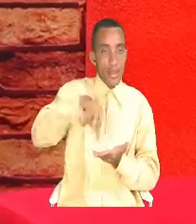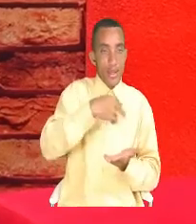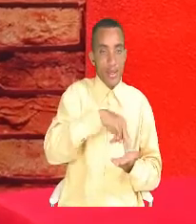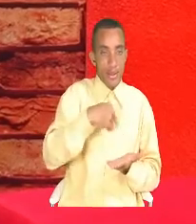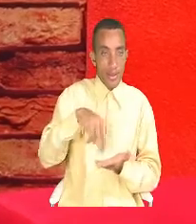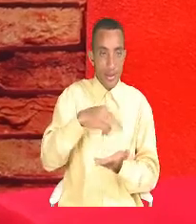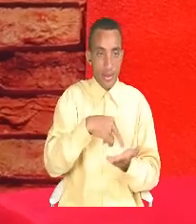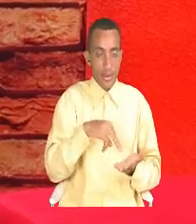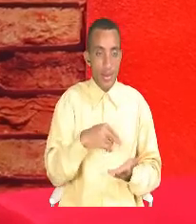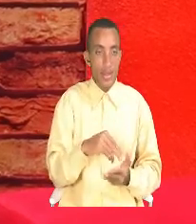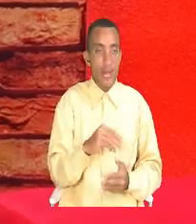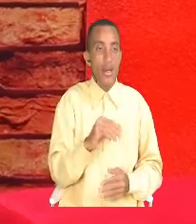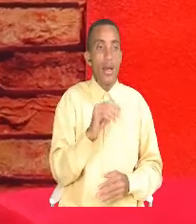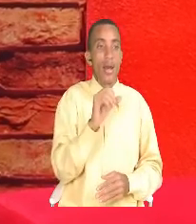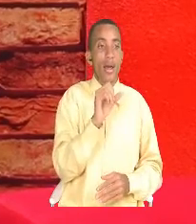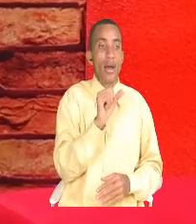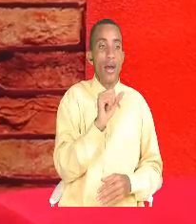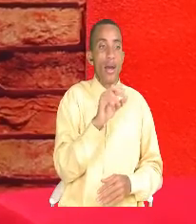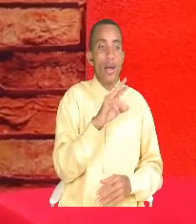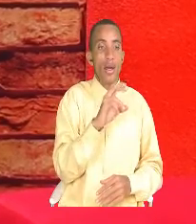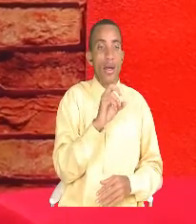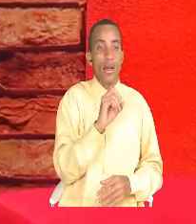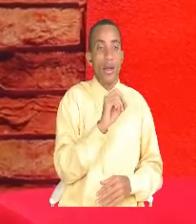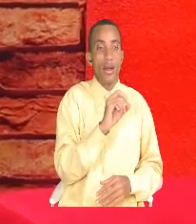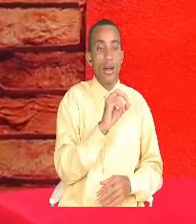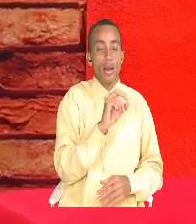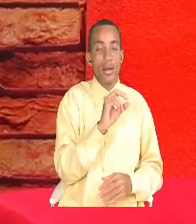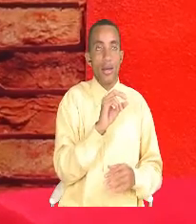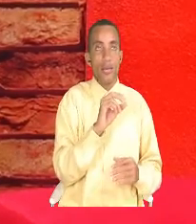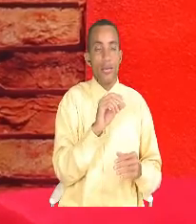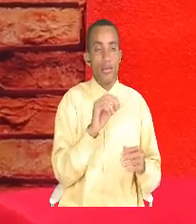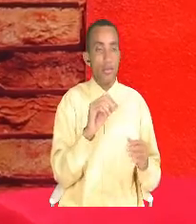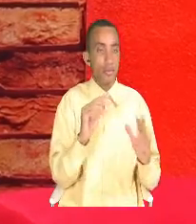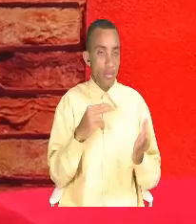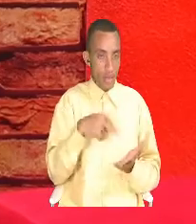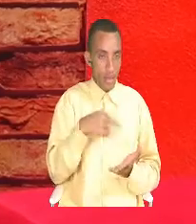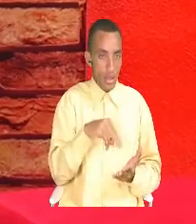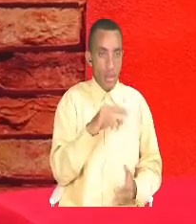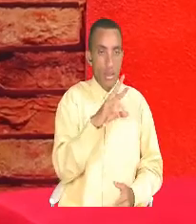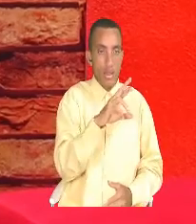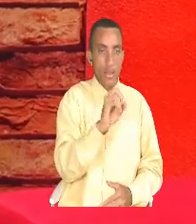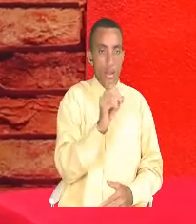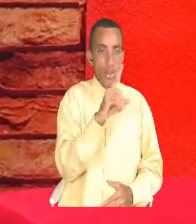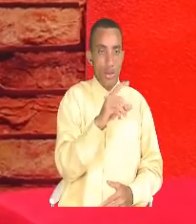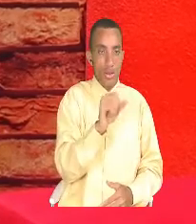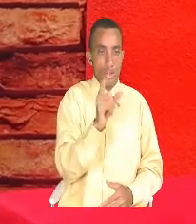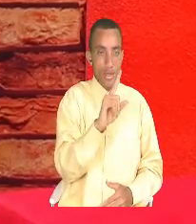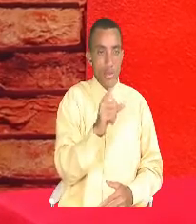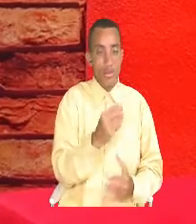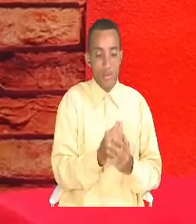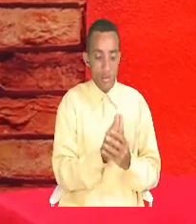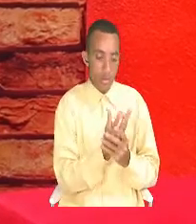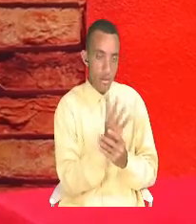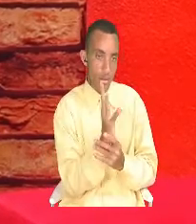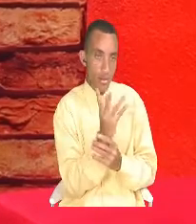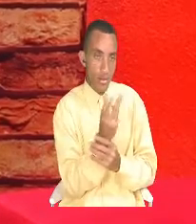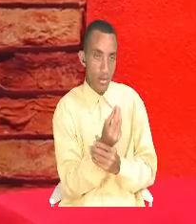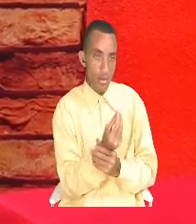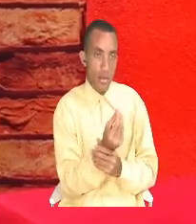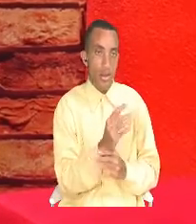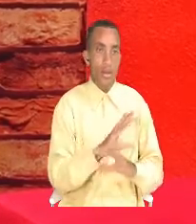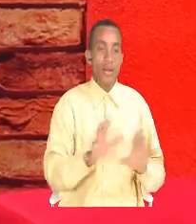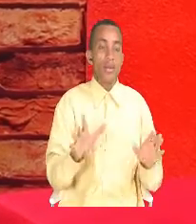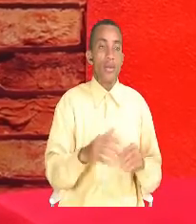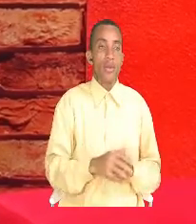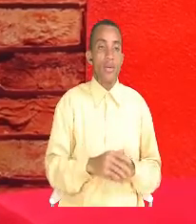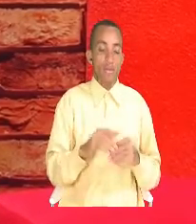Decidimos ponerle este nombre porque se hace en rosas, ¿sí? Se hace el masaje en aceite de rosas, su exfoliación es en